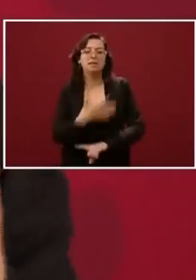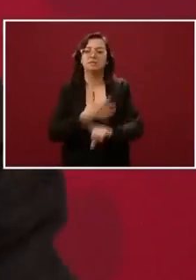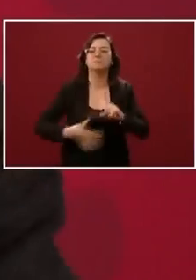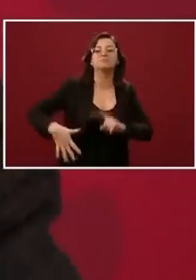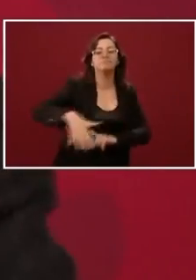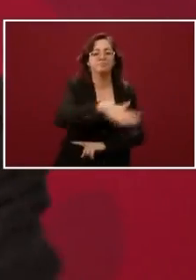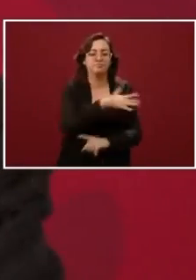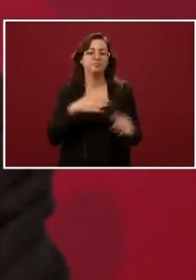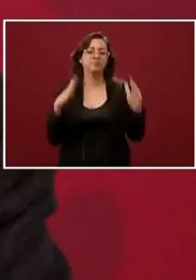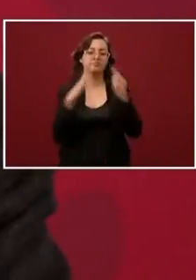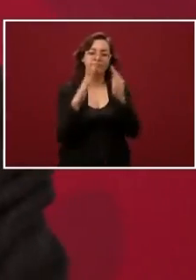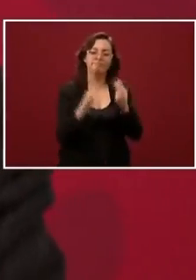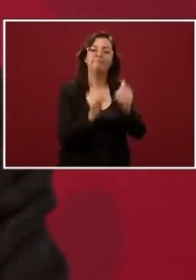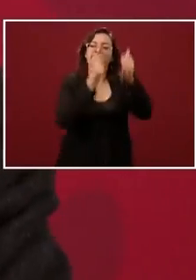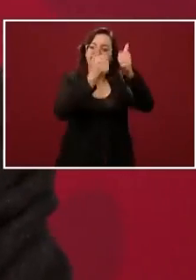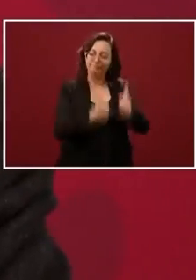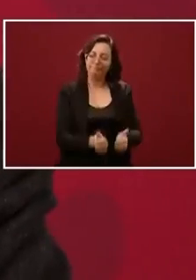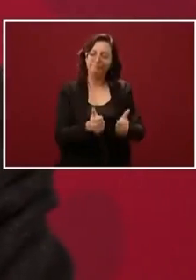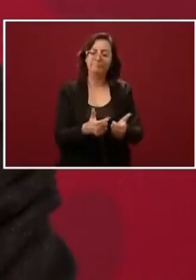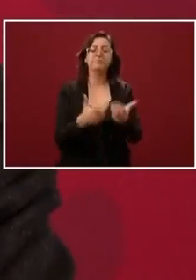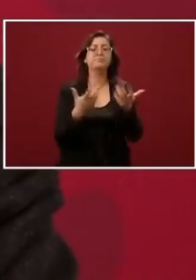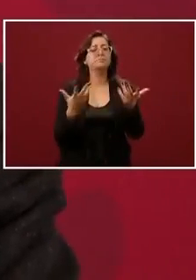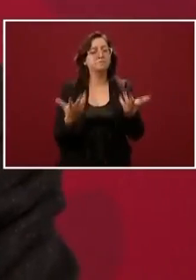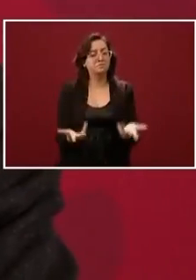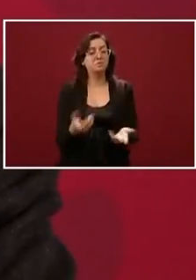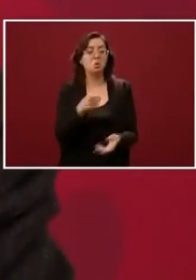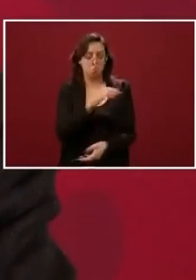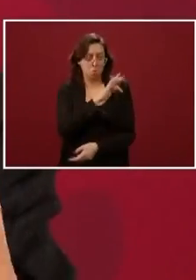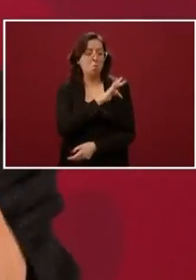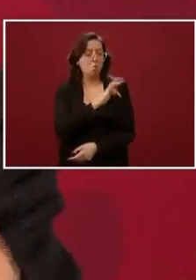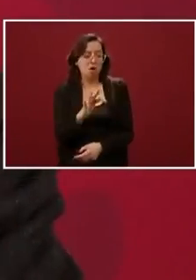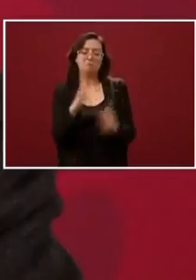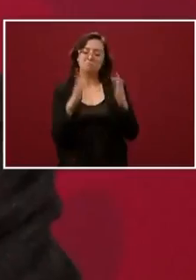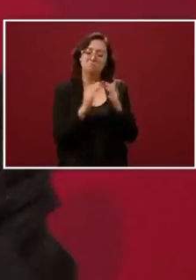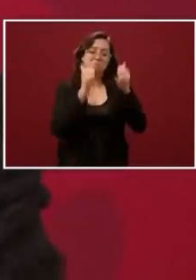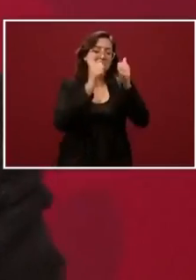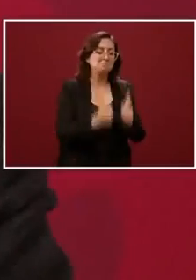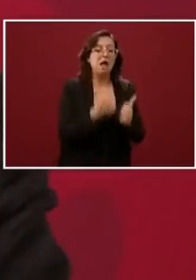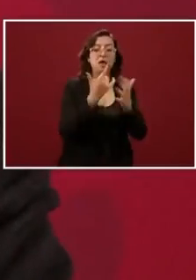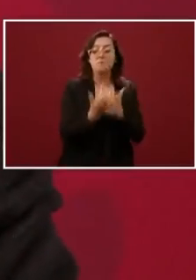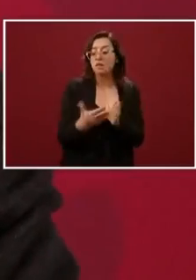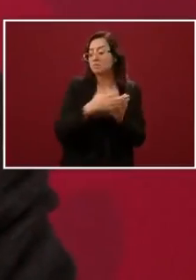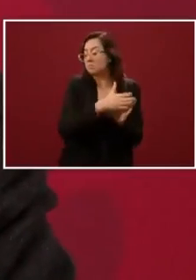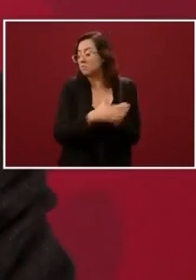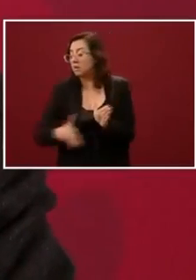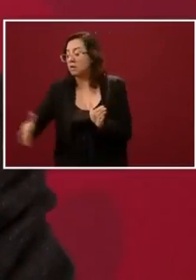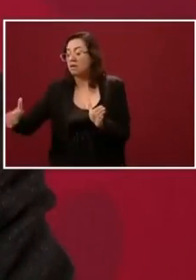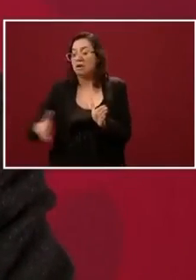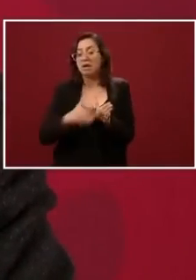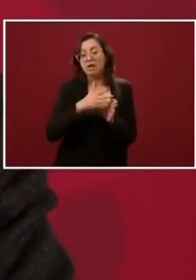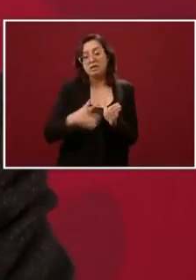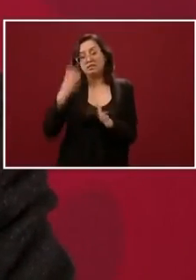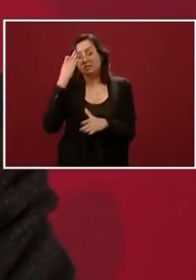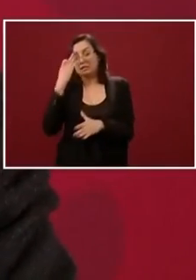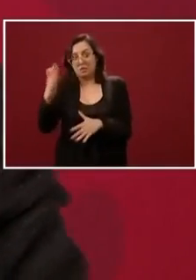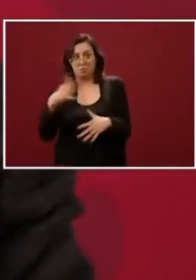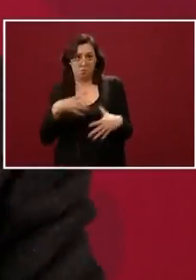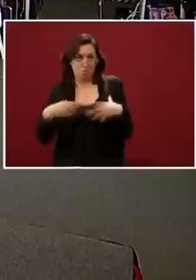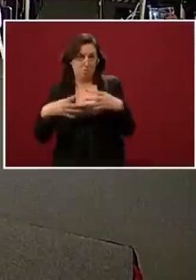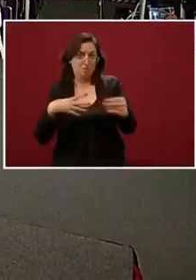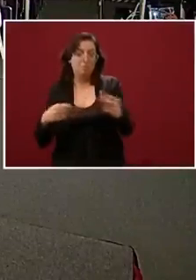sociedad. Quédate en casa siempre que sea posible, quédate en casa hasta que pase el momento de esta